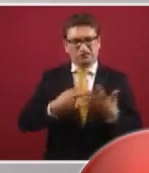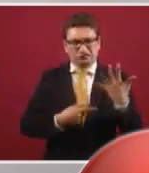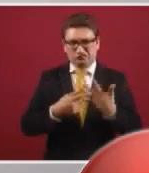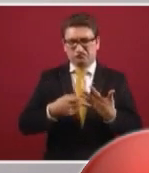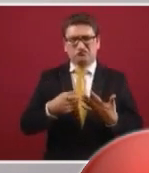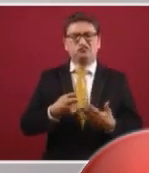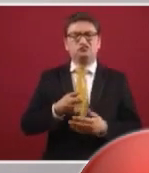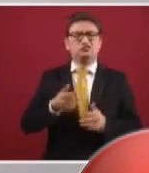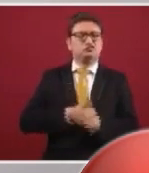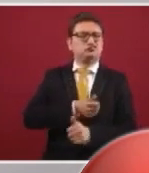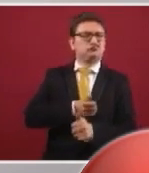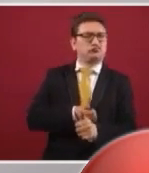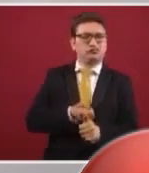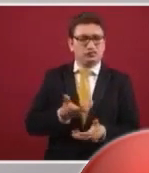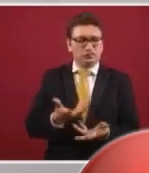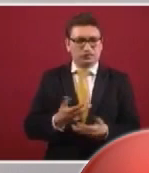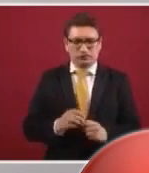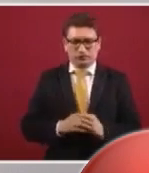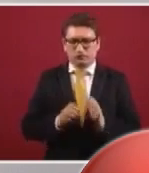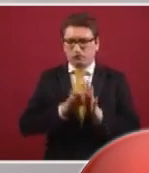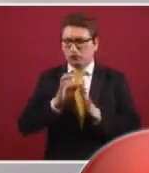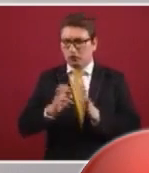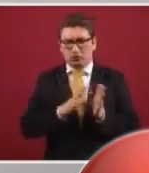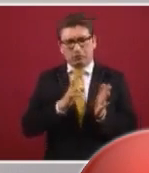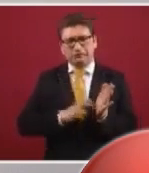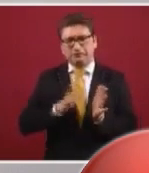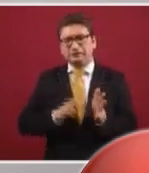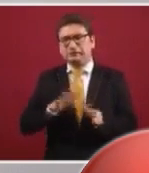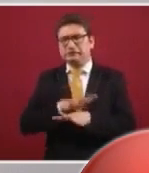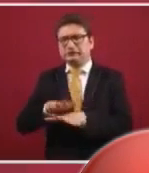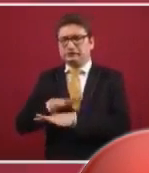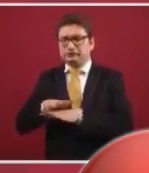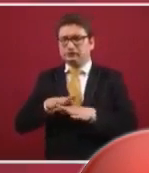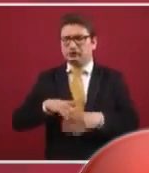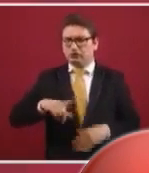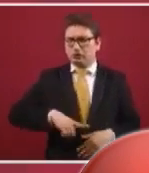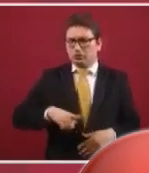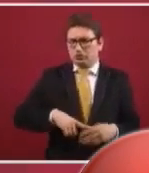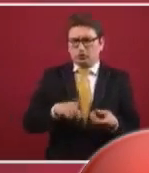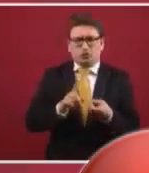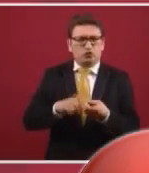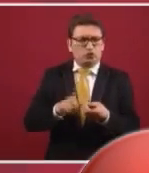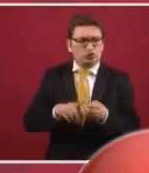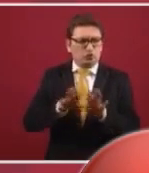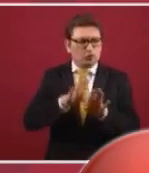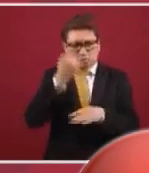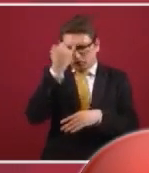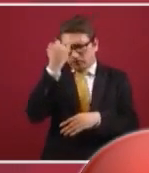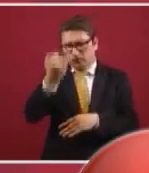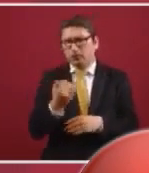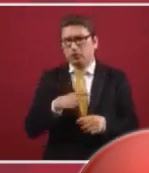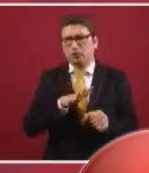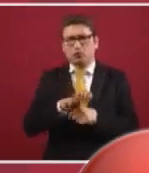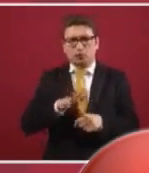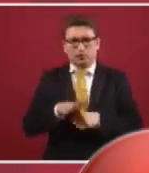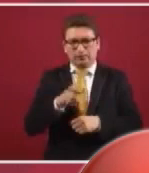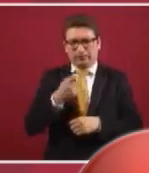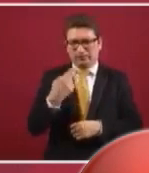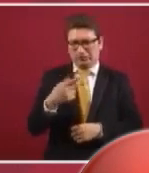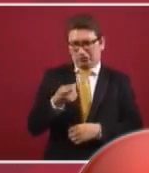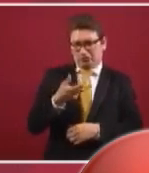surgieron las llamadas reformas estructurales? Así, con ese nombre,